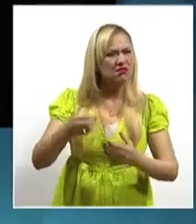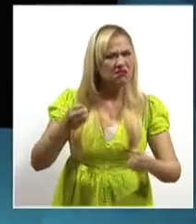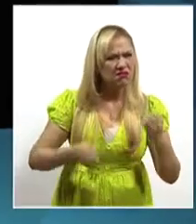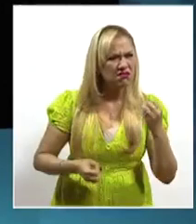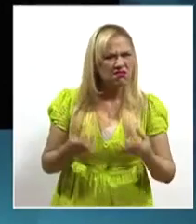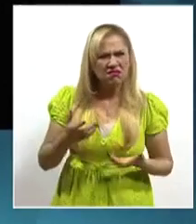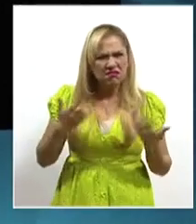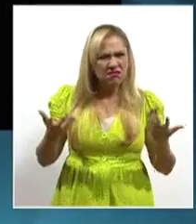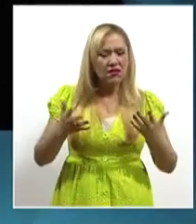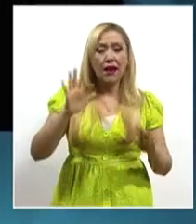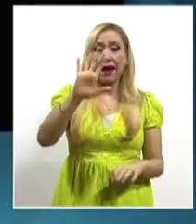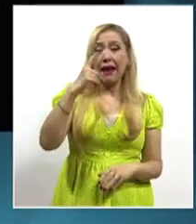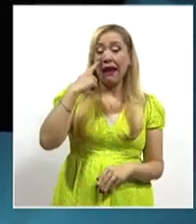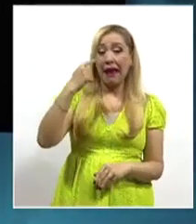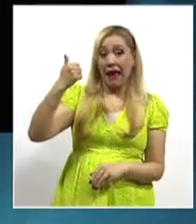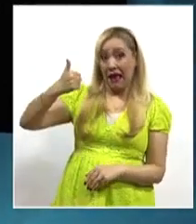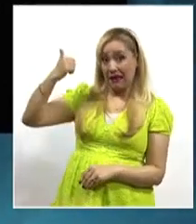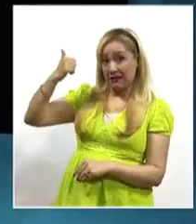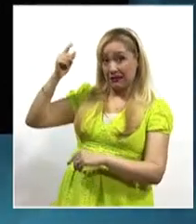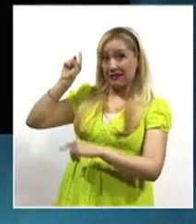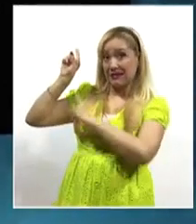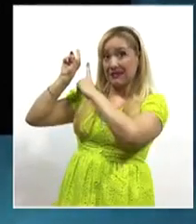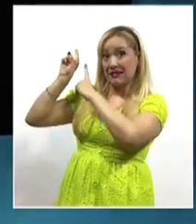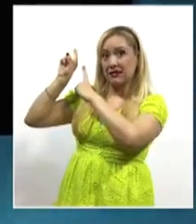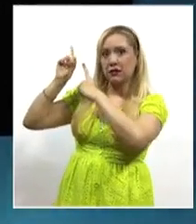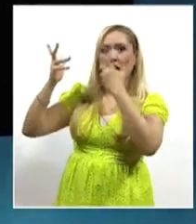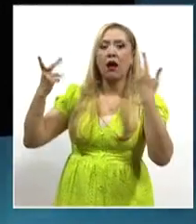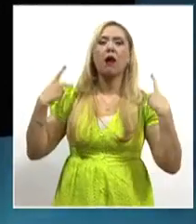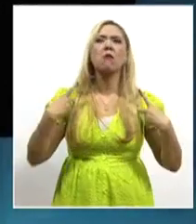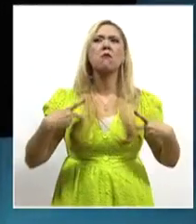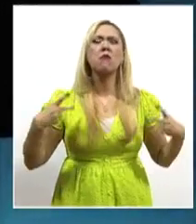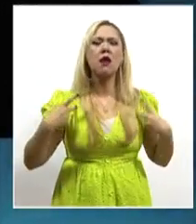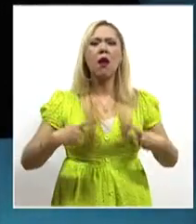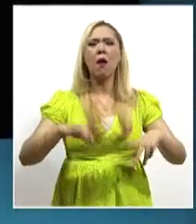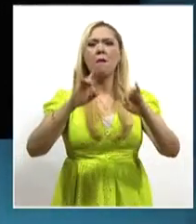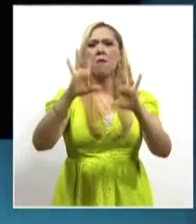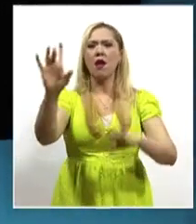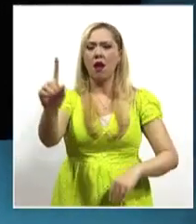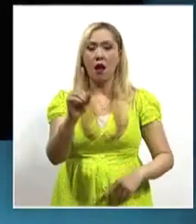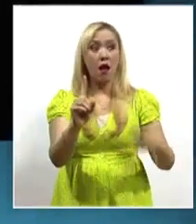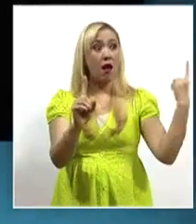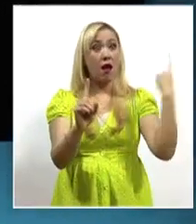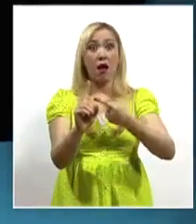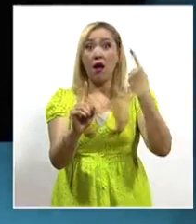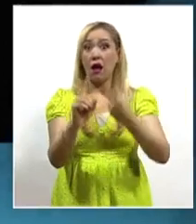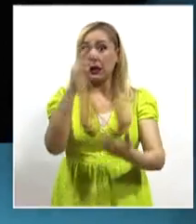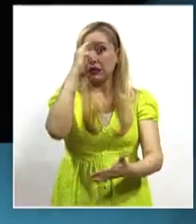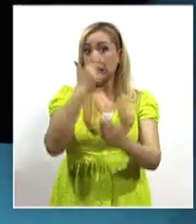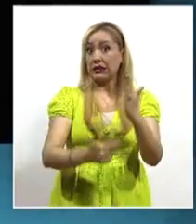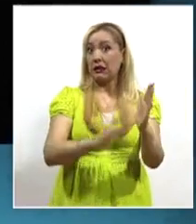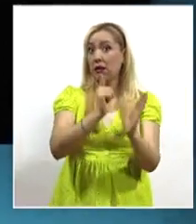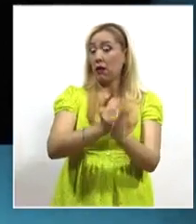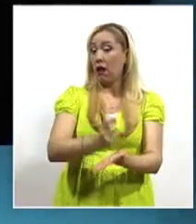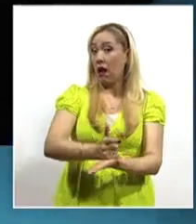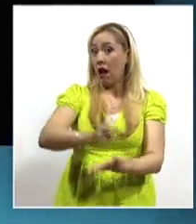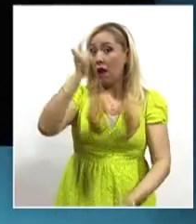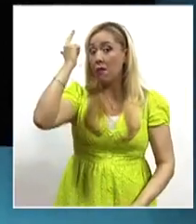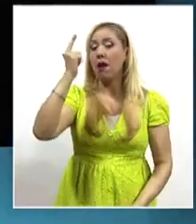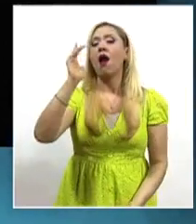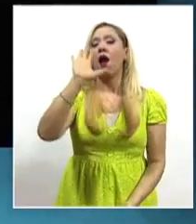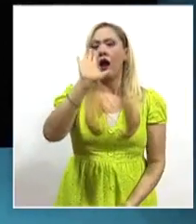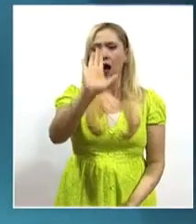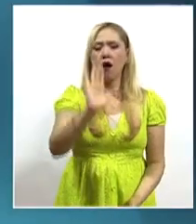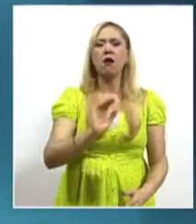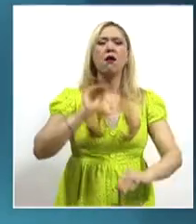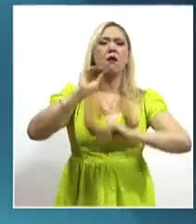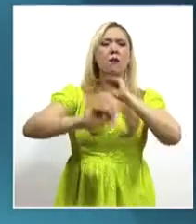que se imparte justicia en materia penal cuando una persona es señalada o acusada de cometer un delito federal, además de que permite la adecuada